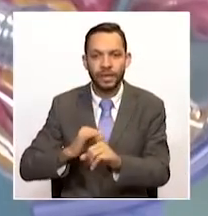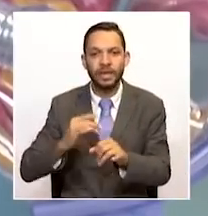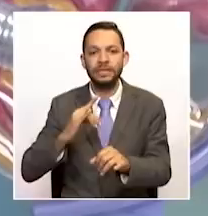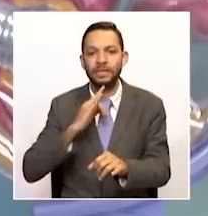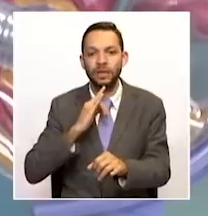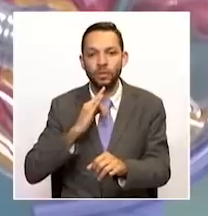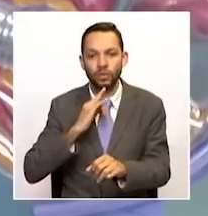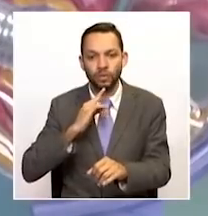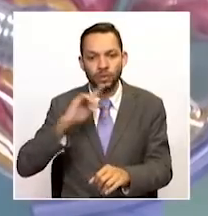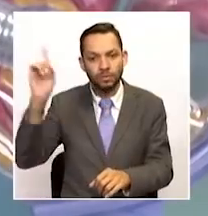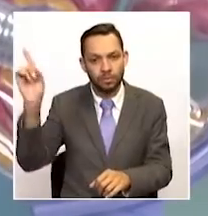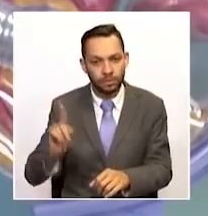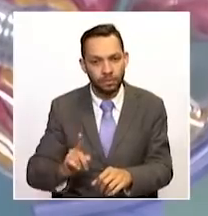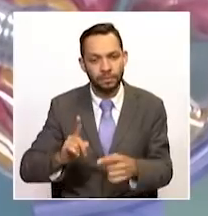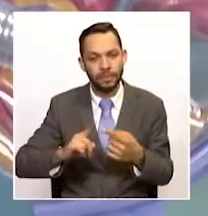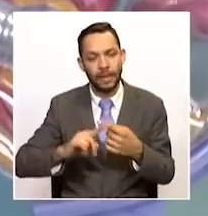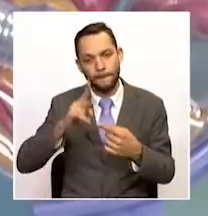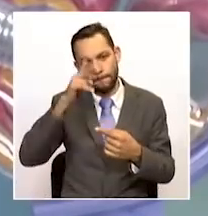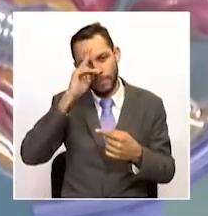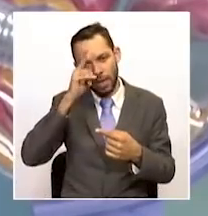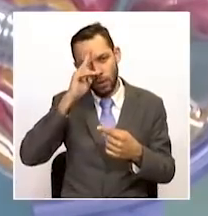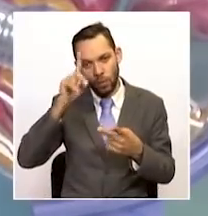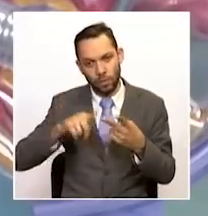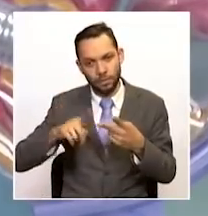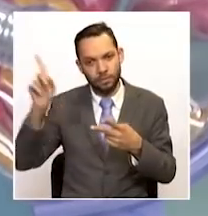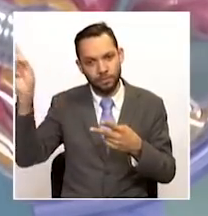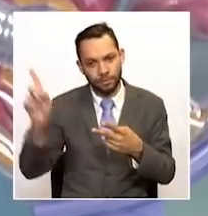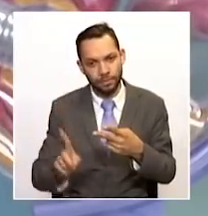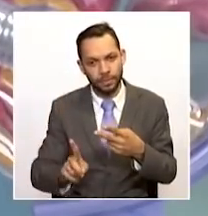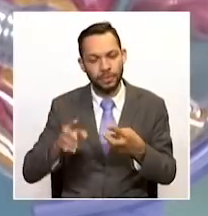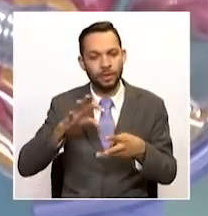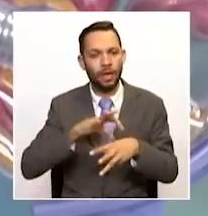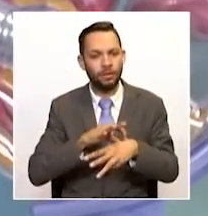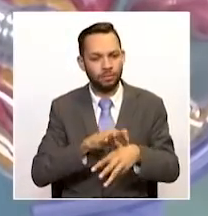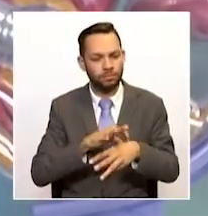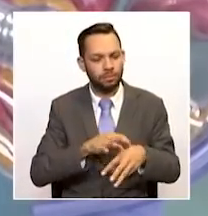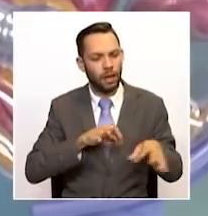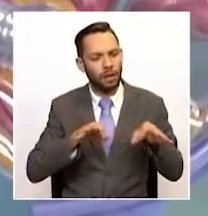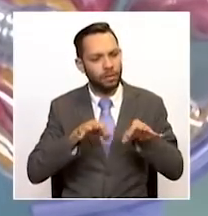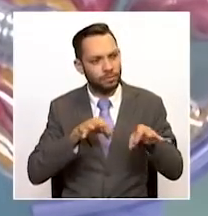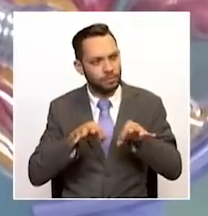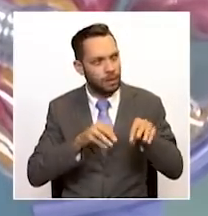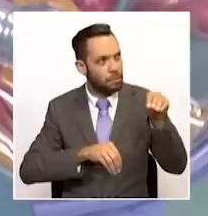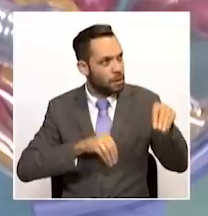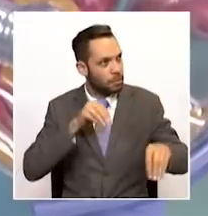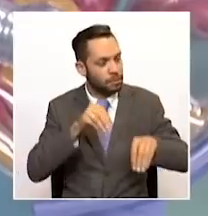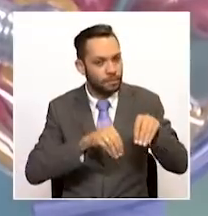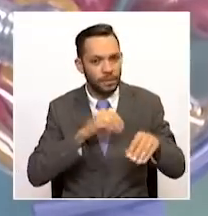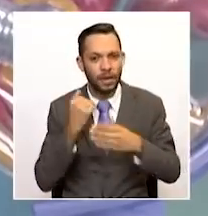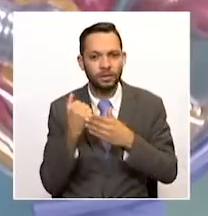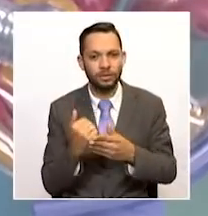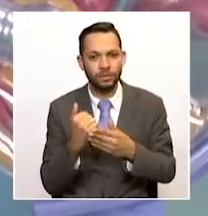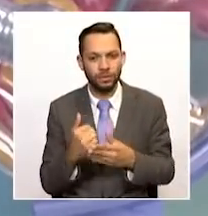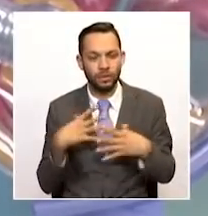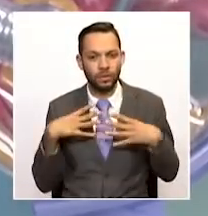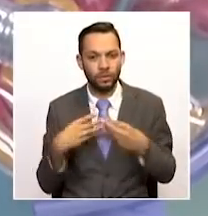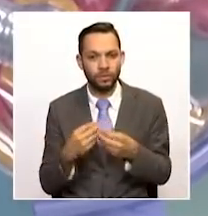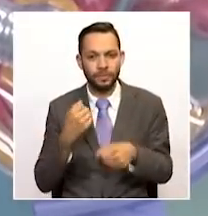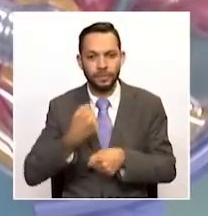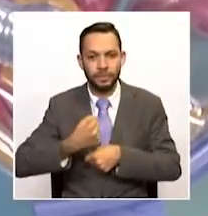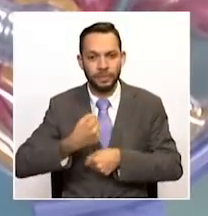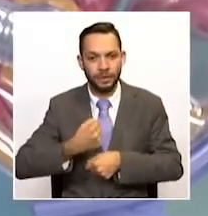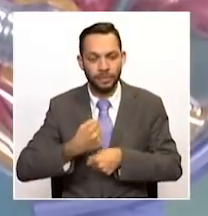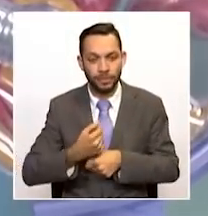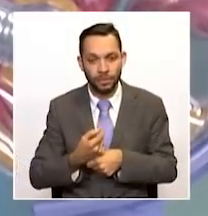vienen perú hablarnos de las diferentes expectativas y pronósticos con esta enfermedad ha hecho se está haciendo un trabajo muy interesante sobre nanotecnología